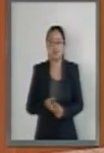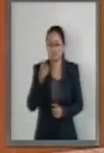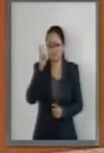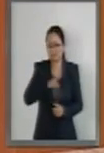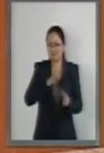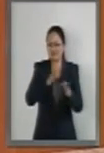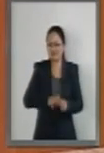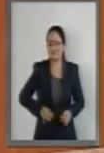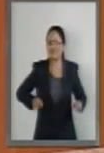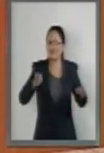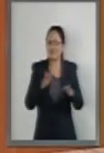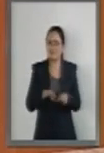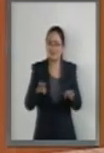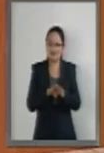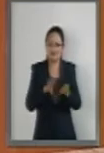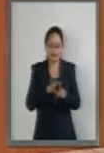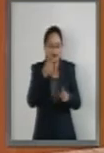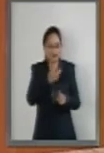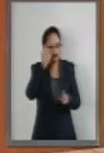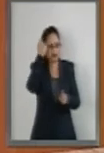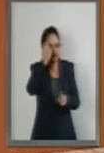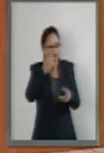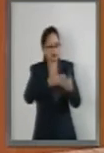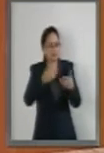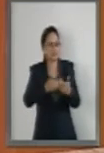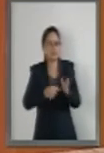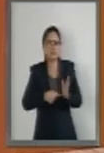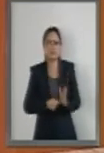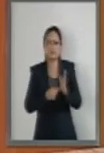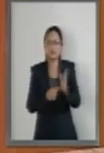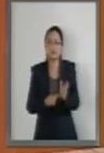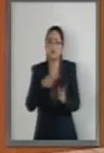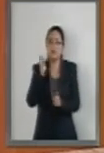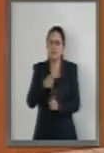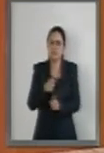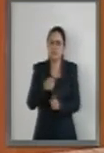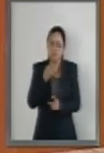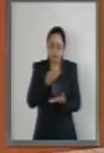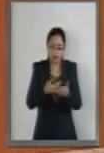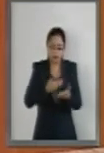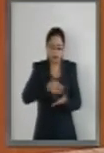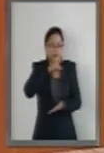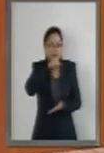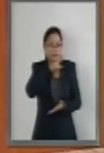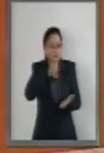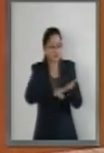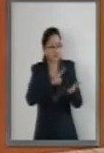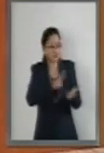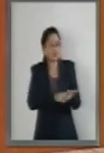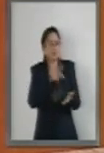increíble, que esos principios hoy comercialmente están mejor valorados.